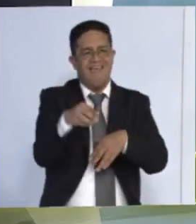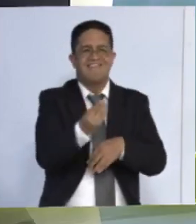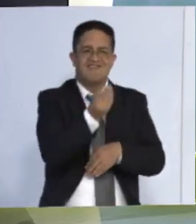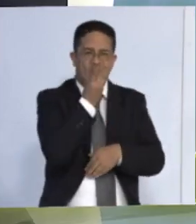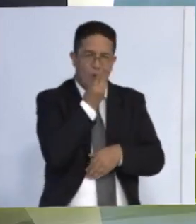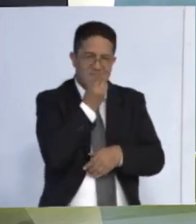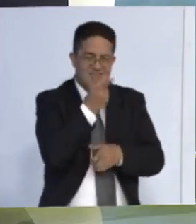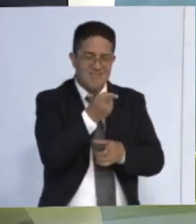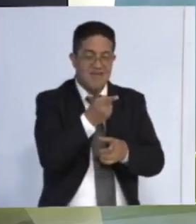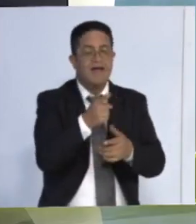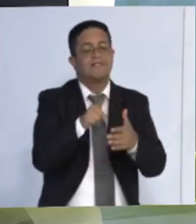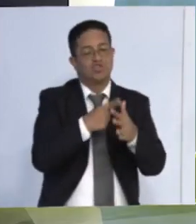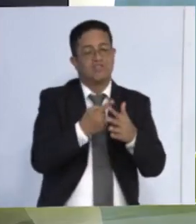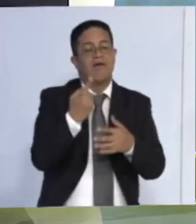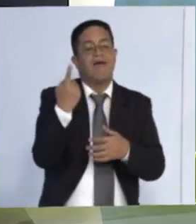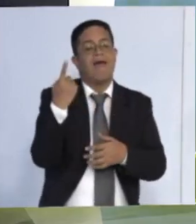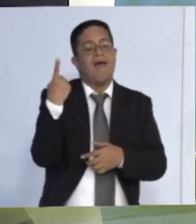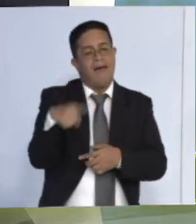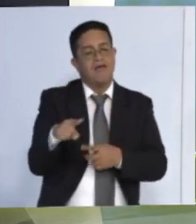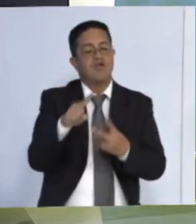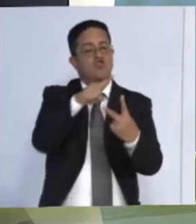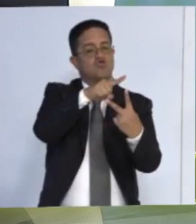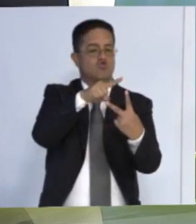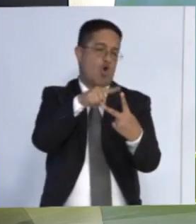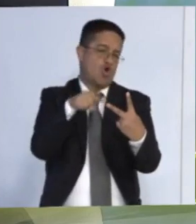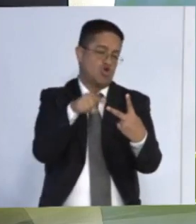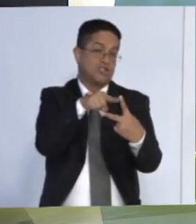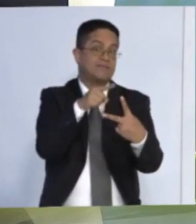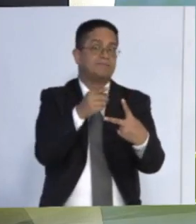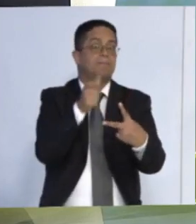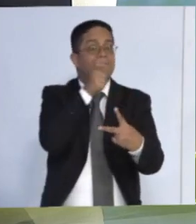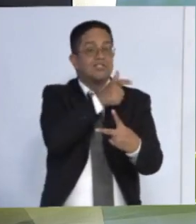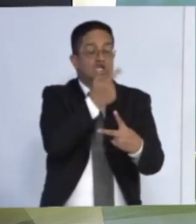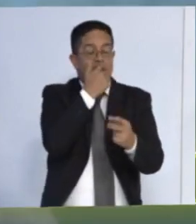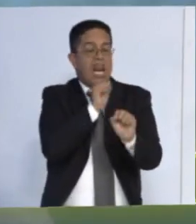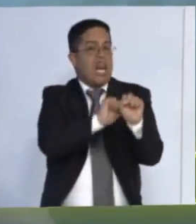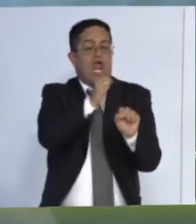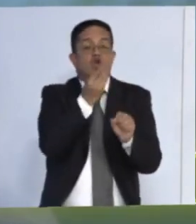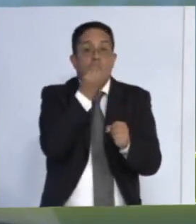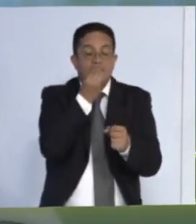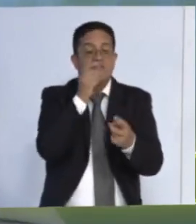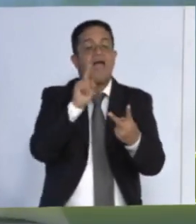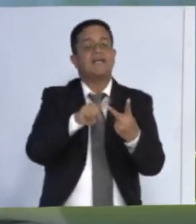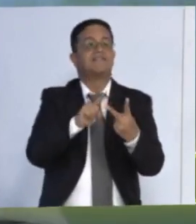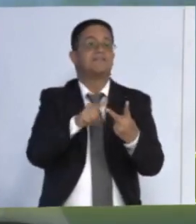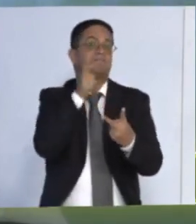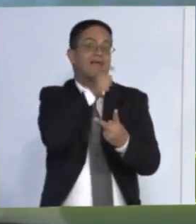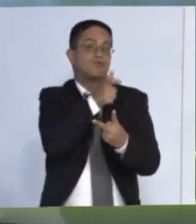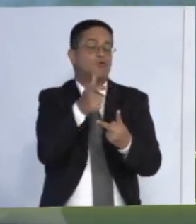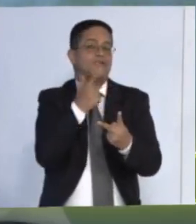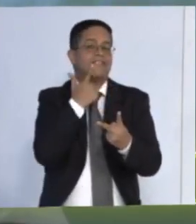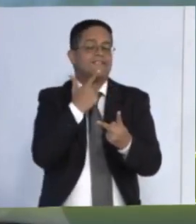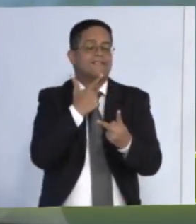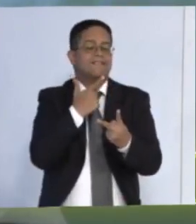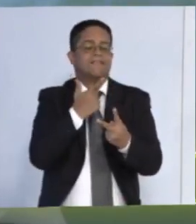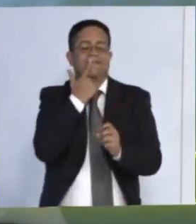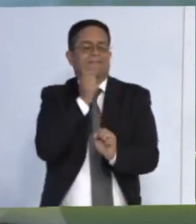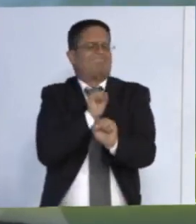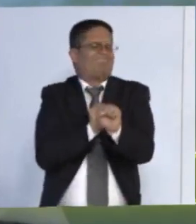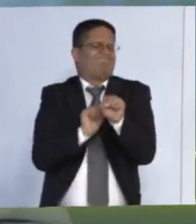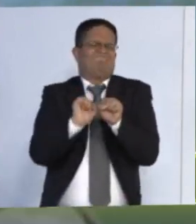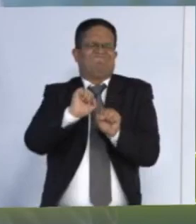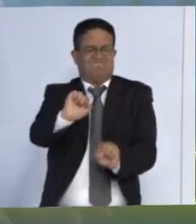Entonces están dos categorías. Están los pacientes que son alérgicos a los alimentos y los pacientes que son intolerantes. Eso es otra cosa